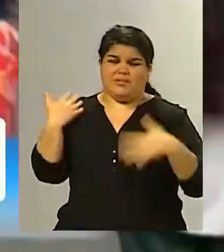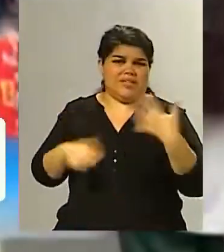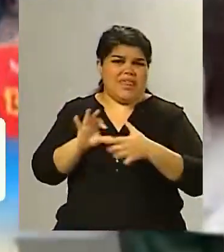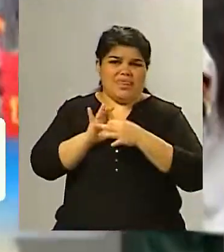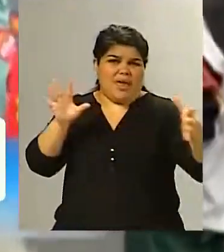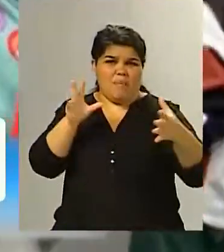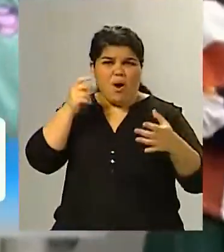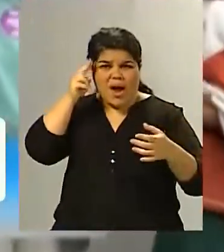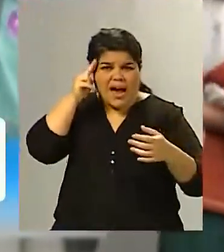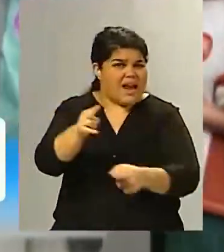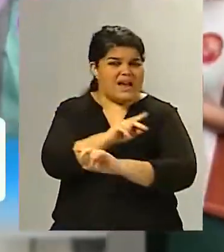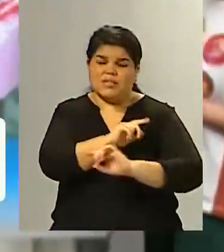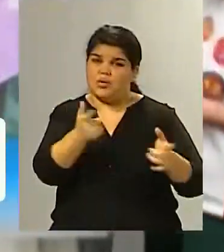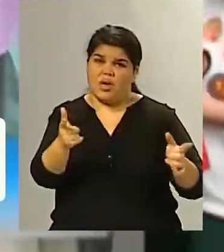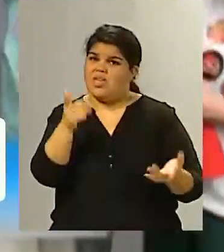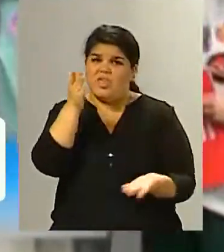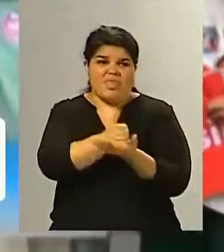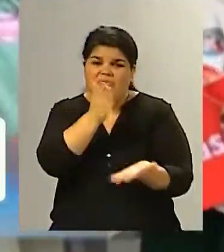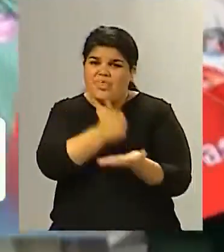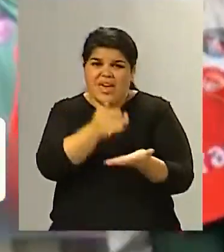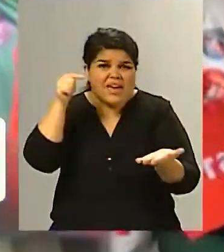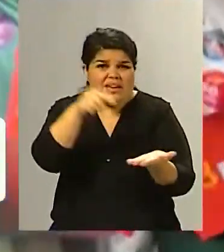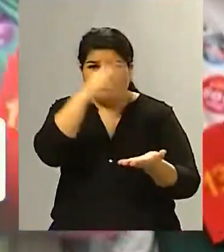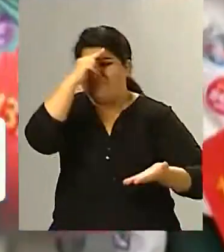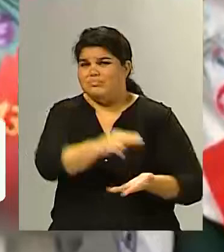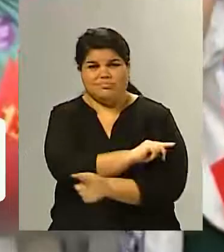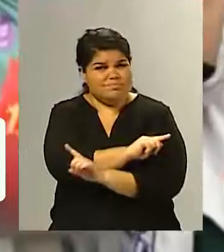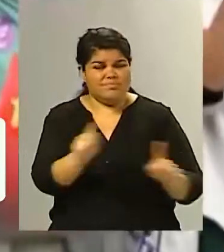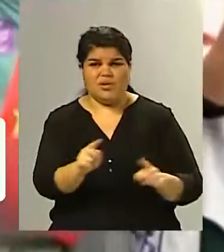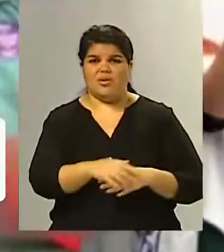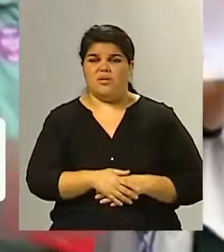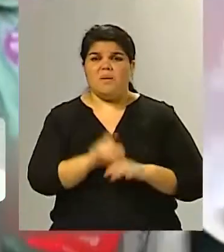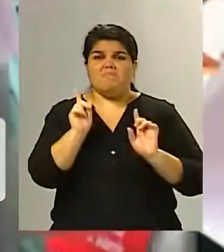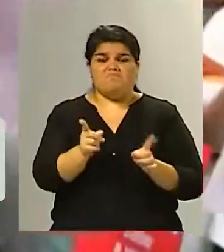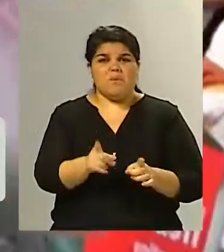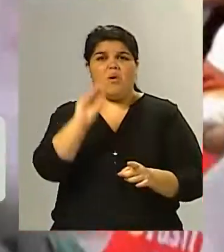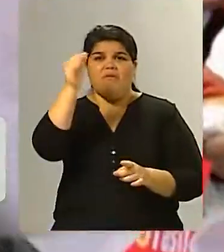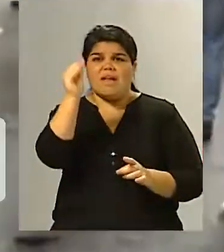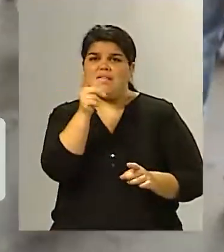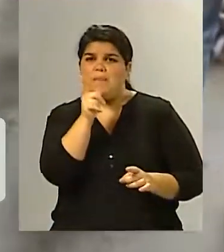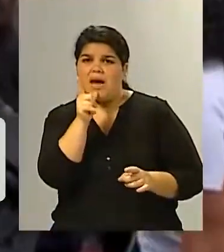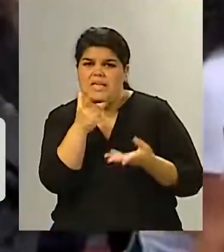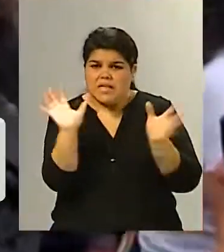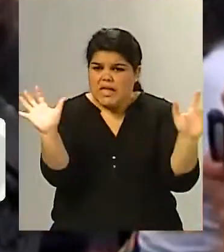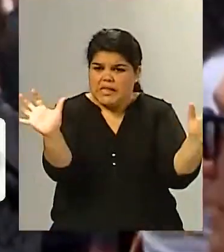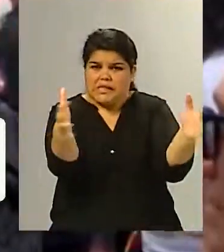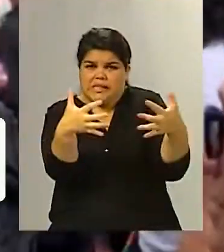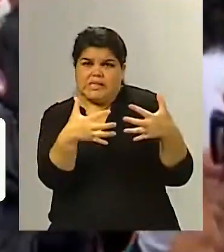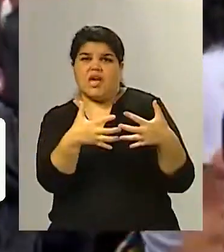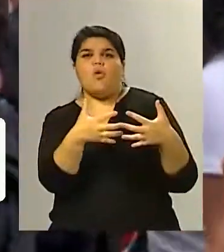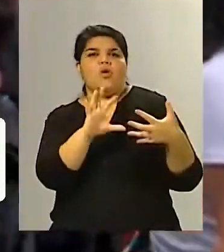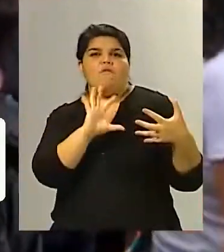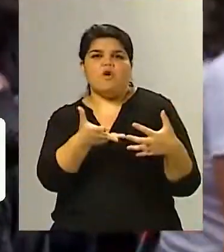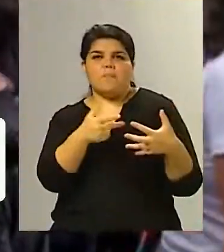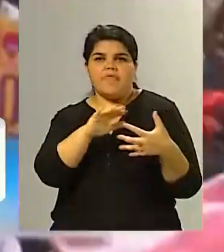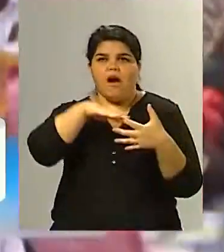ambiente, para os direitos humanos, que incluso ha tenido uma consequência de aislar Brasil del escenario internacional,